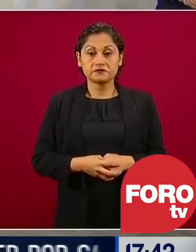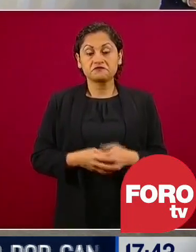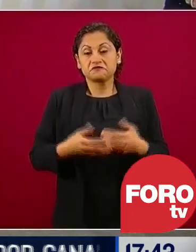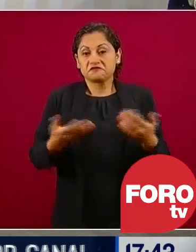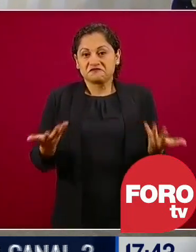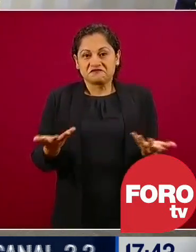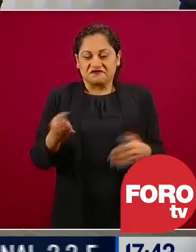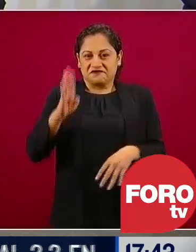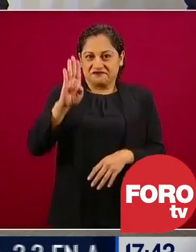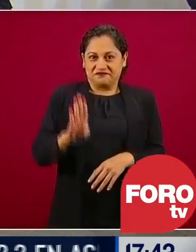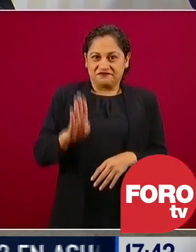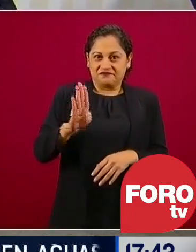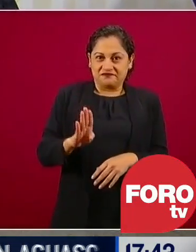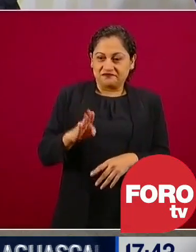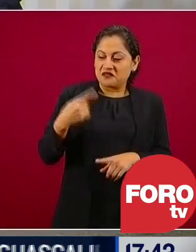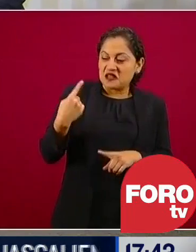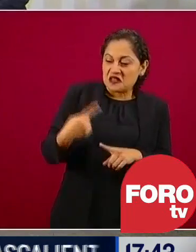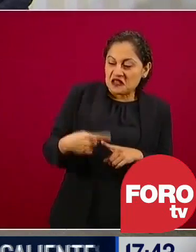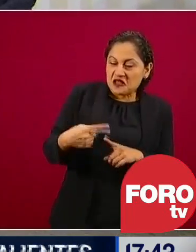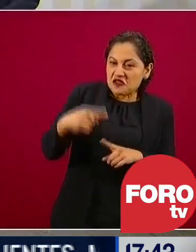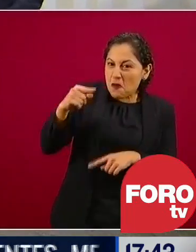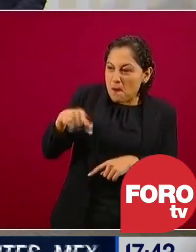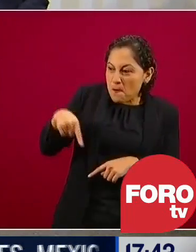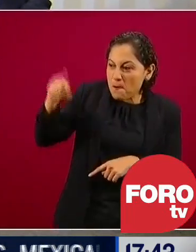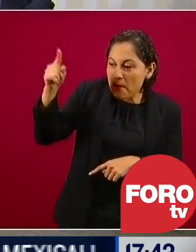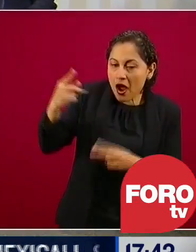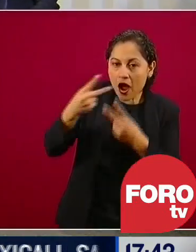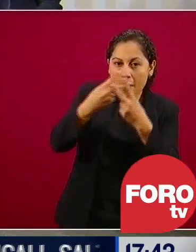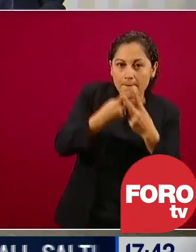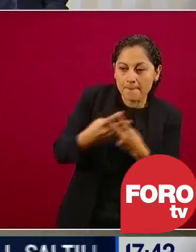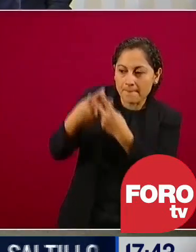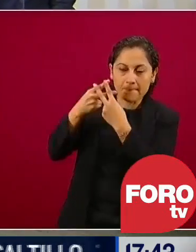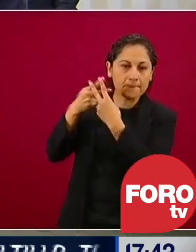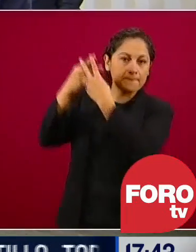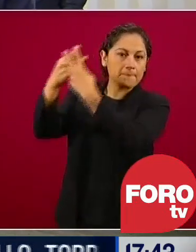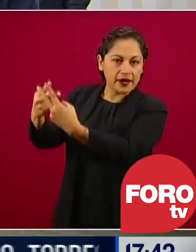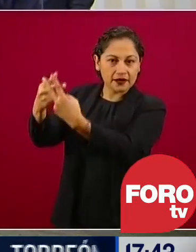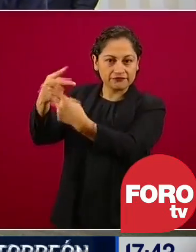estrellitas, yo diría que